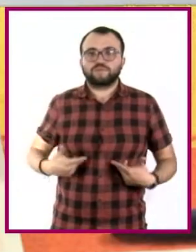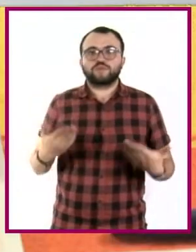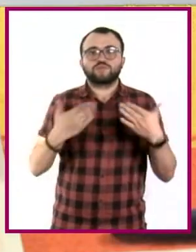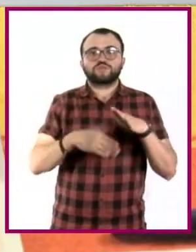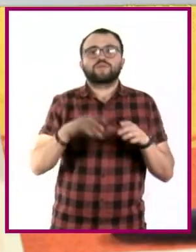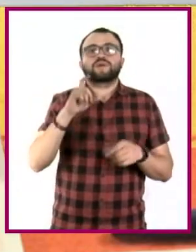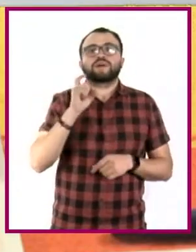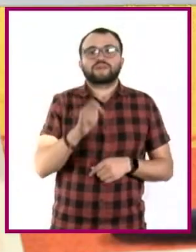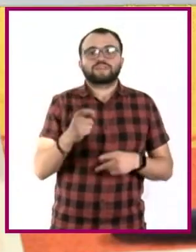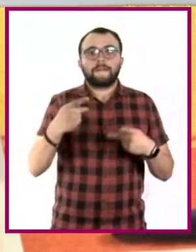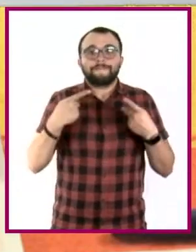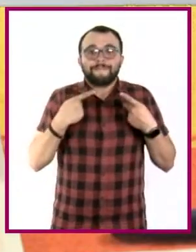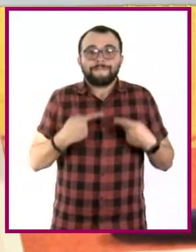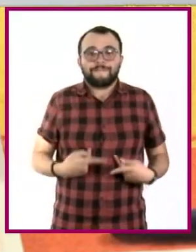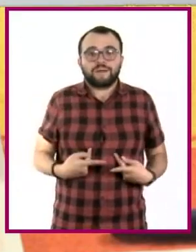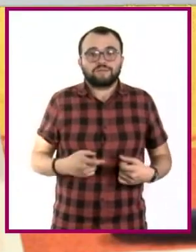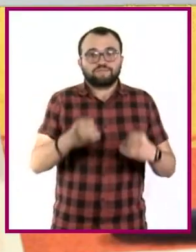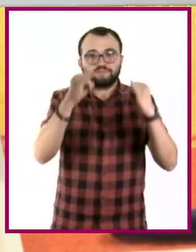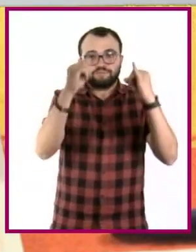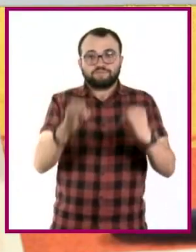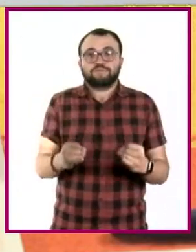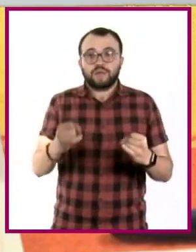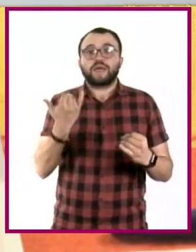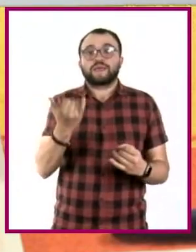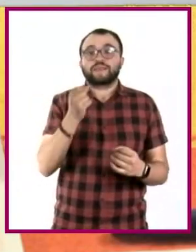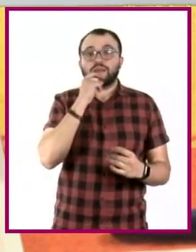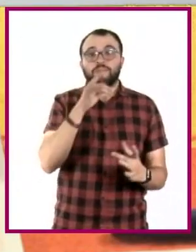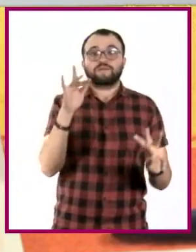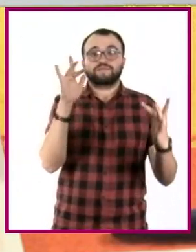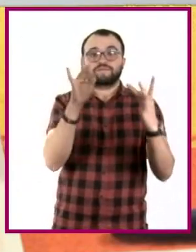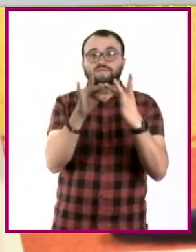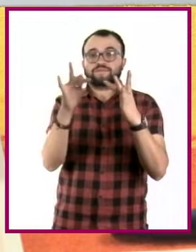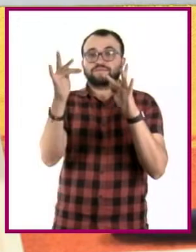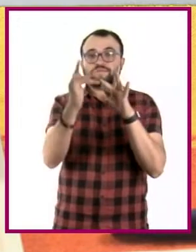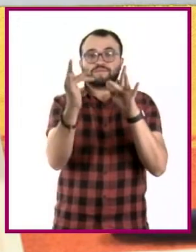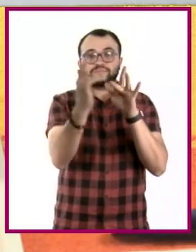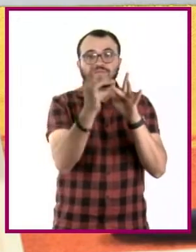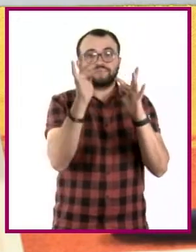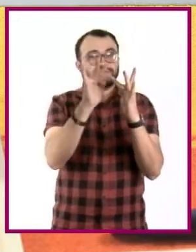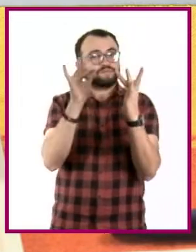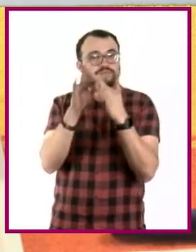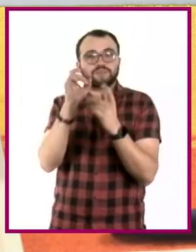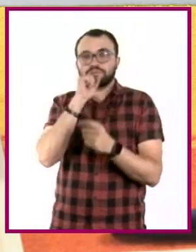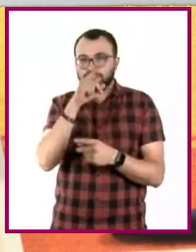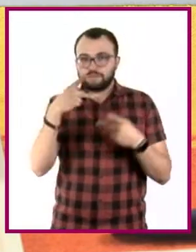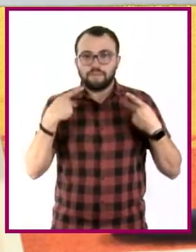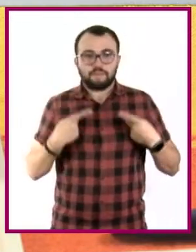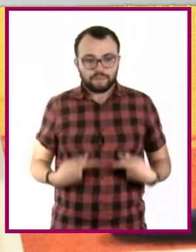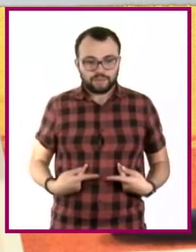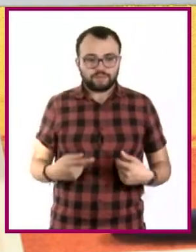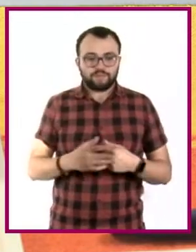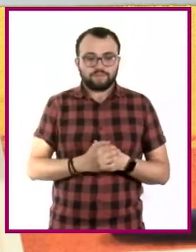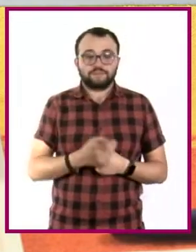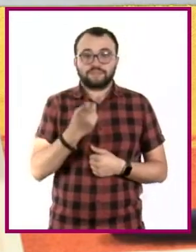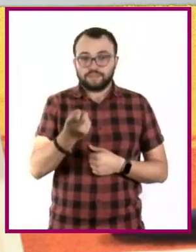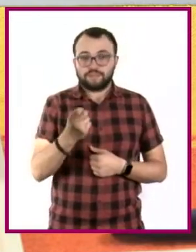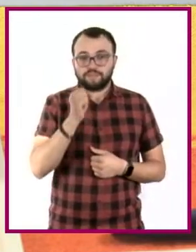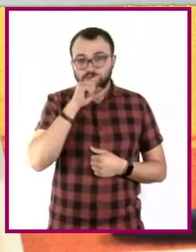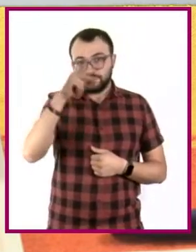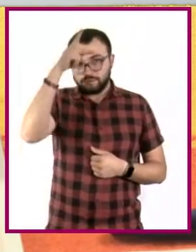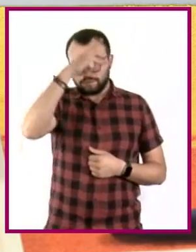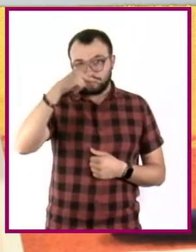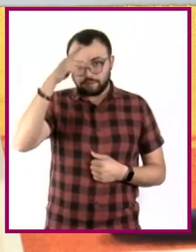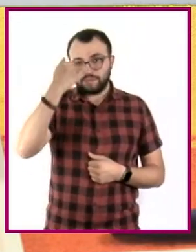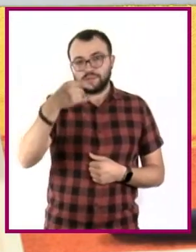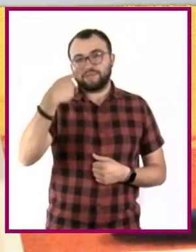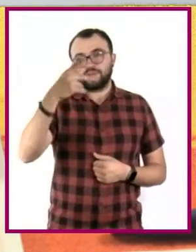personalidad y la interacción entre personas. En este campo de la psicología y la